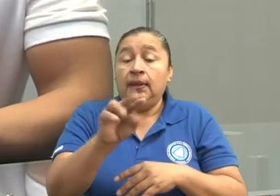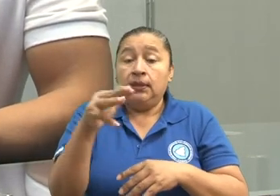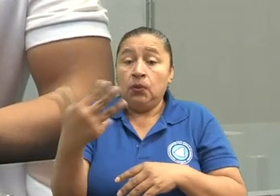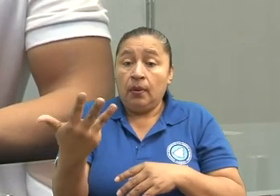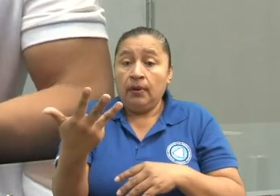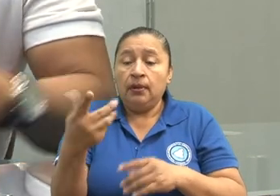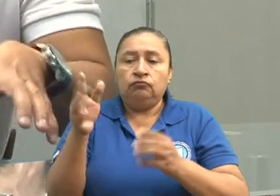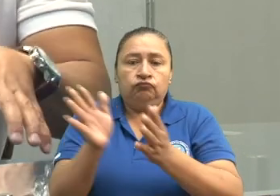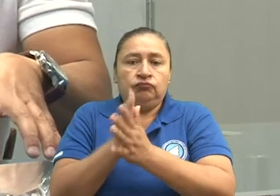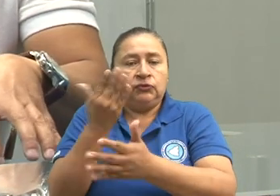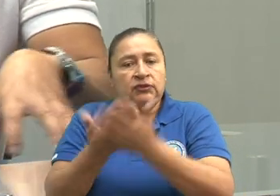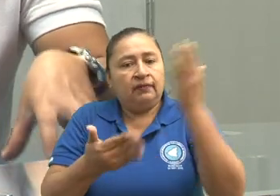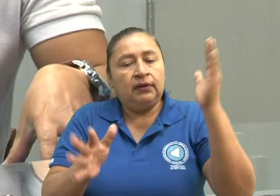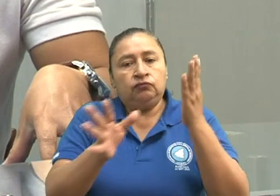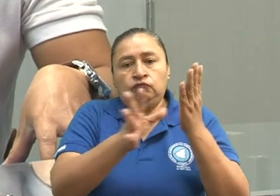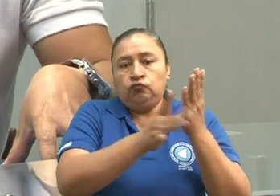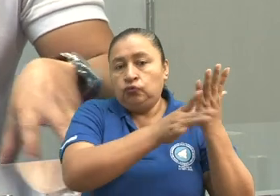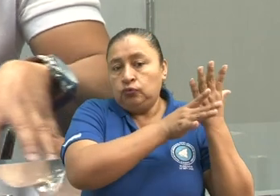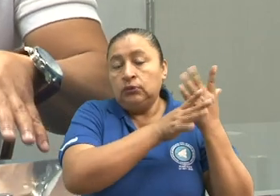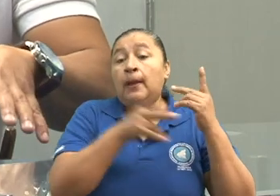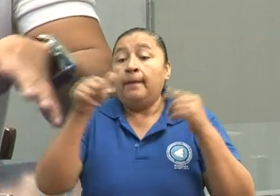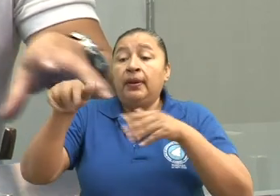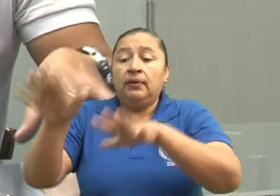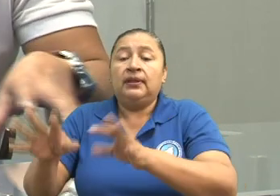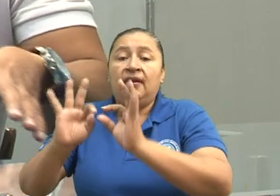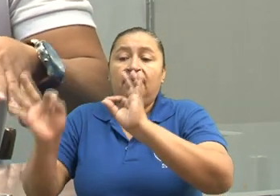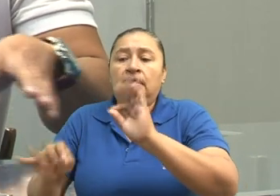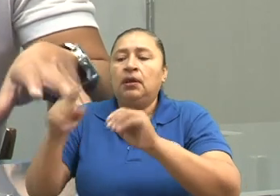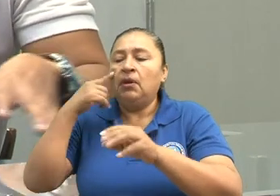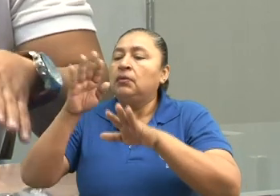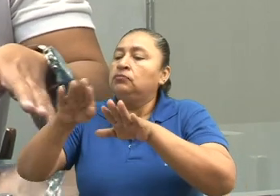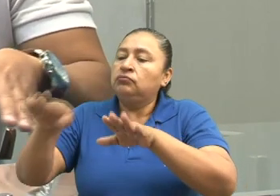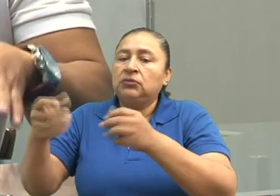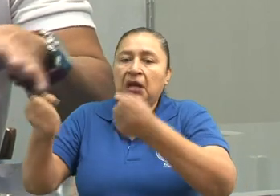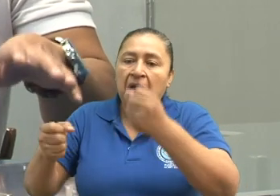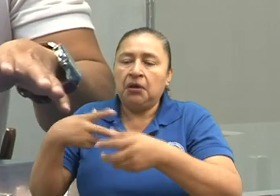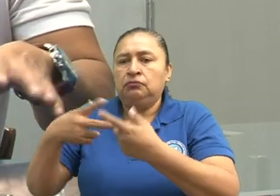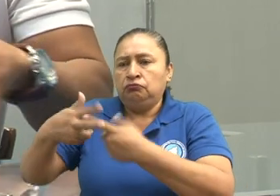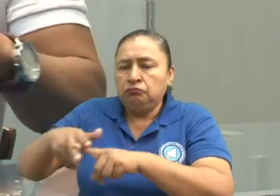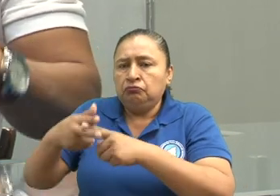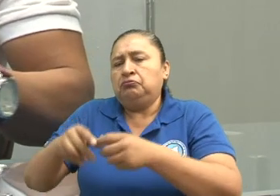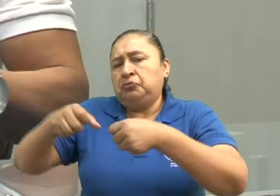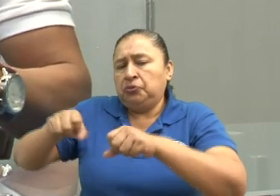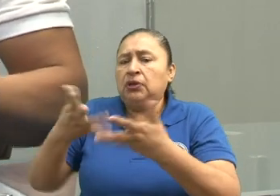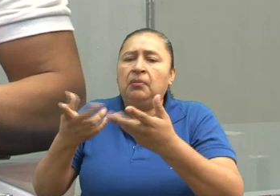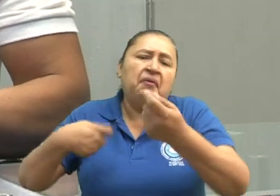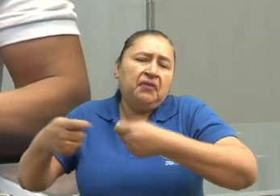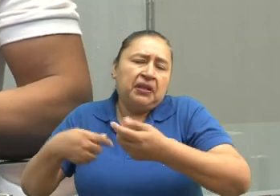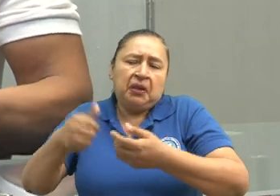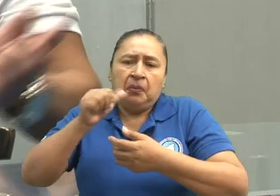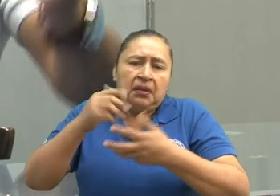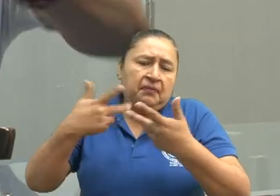ellos se van a San Juan del Sur, pero la feria queda instalada porque van a haber exposiciones de vehículos, motocicletas, repuestos y otros, además de ventas de comidas y